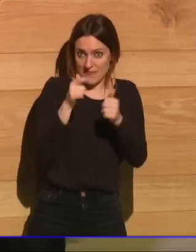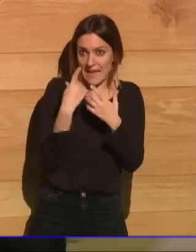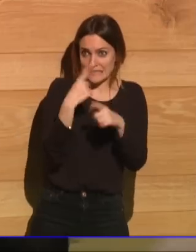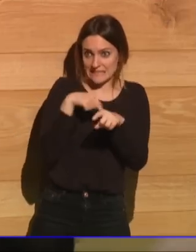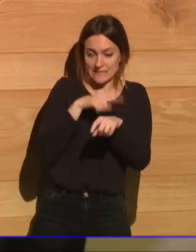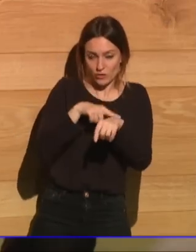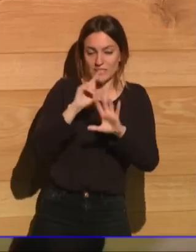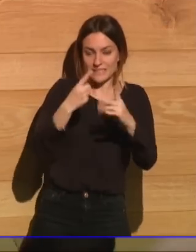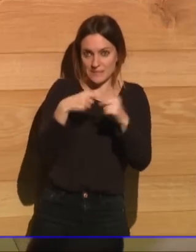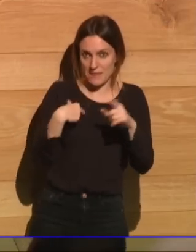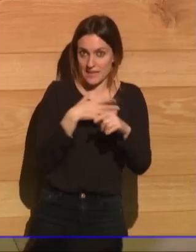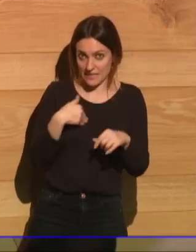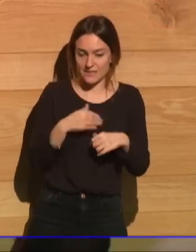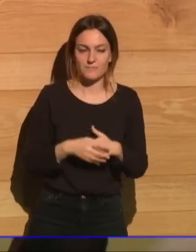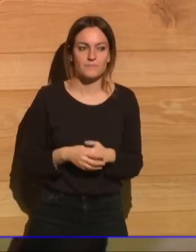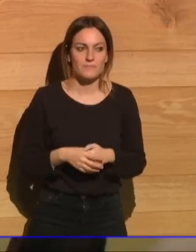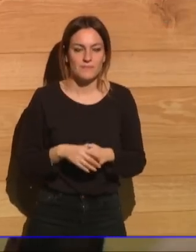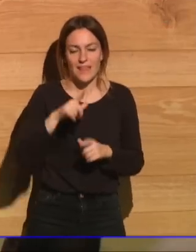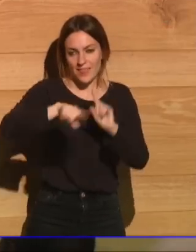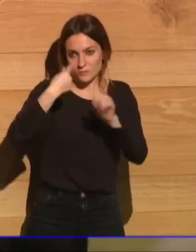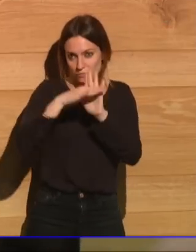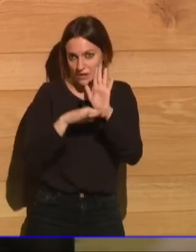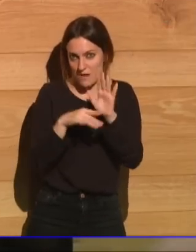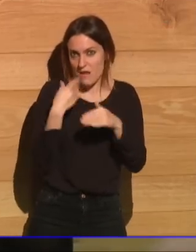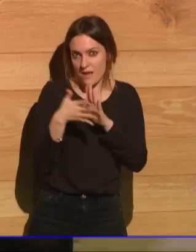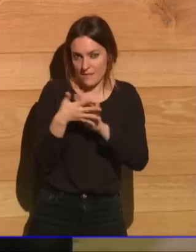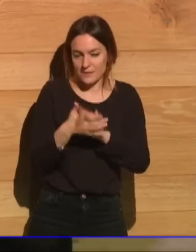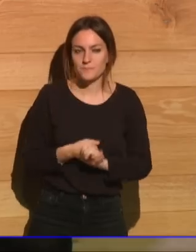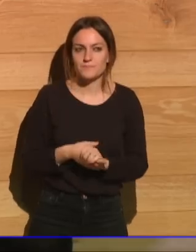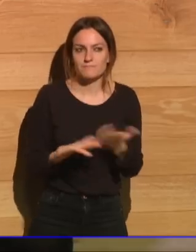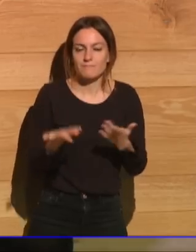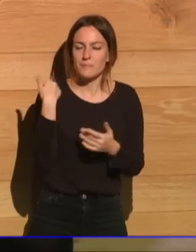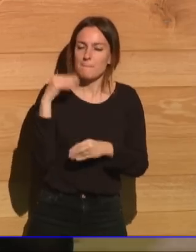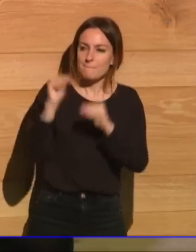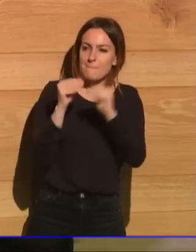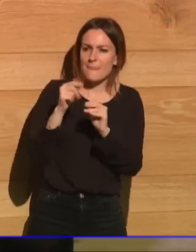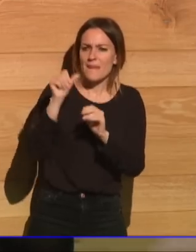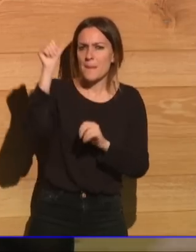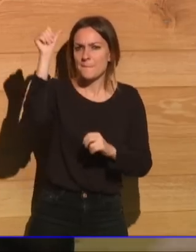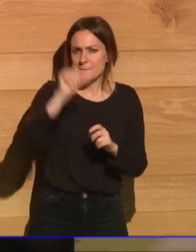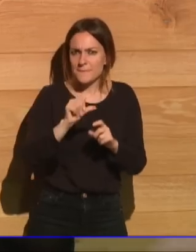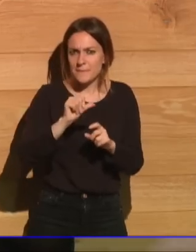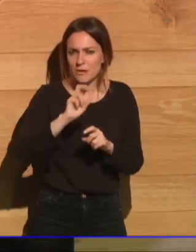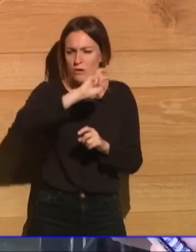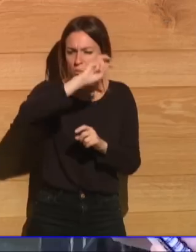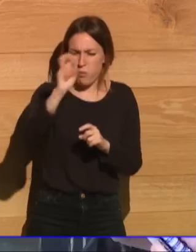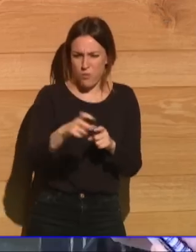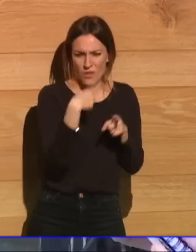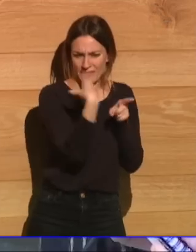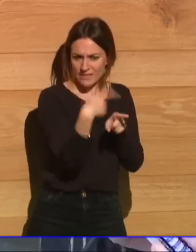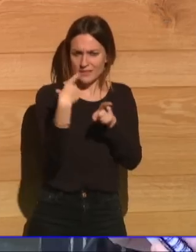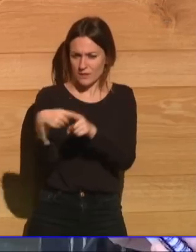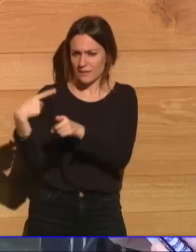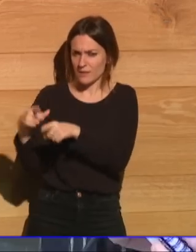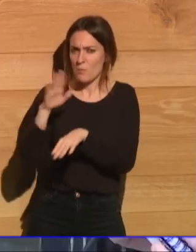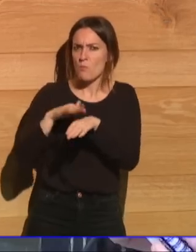De eso hablaremos en el próximo programa. por favor. Pero le preguntaron en su día, ¿y usted por qué hace tantas películas tan distintas? Y dice, una